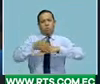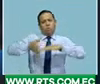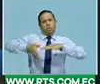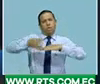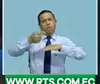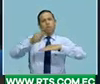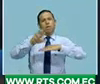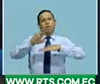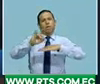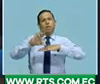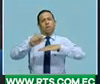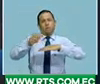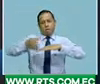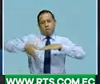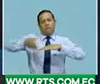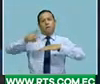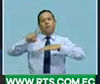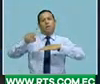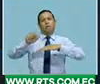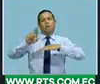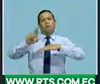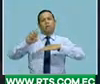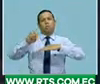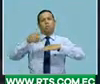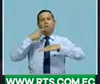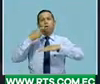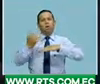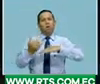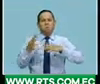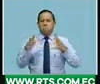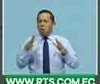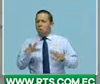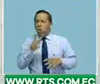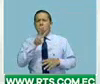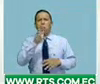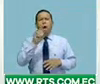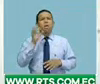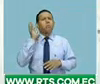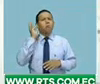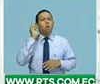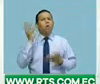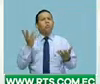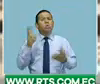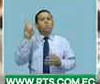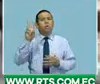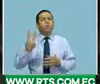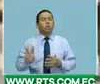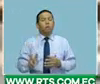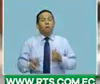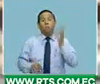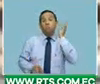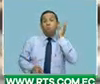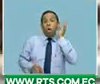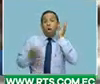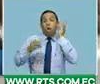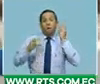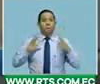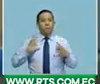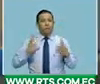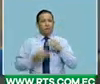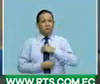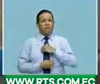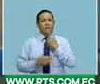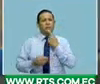Saruma, allí siquiera hay 20 muchachas venezolanas. Mujeres y travestis ofrecen sus servicios en la vía